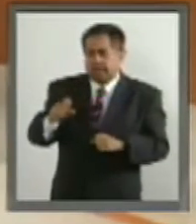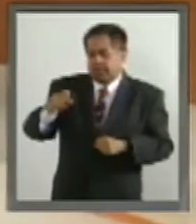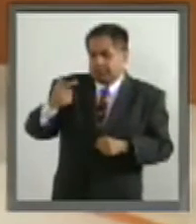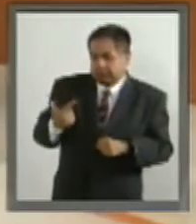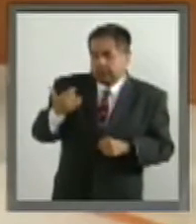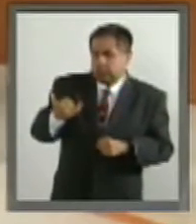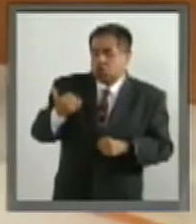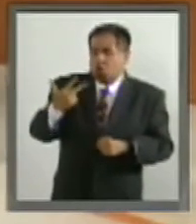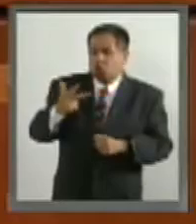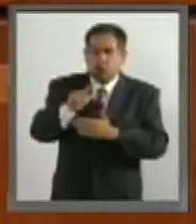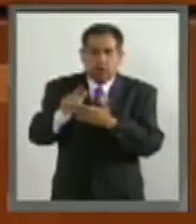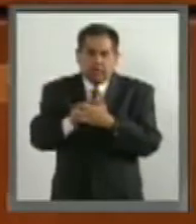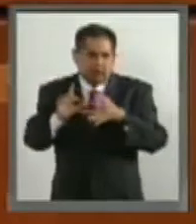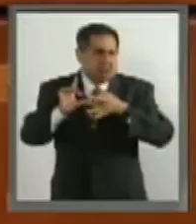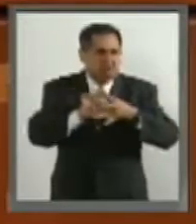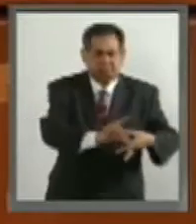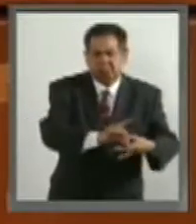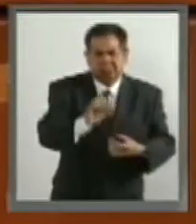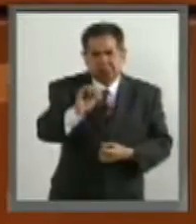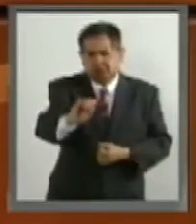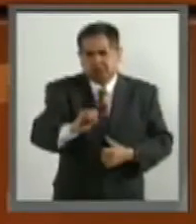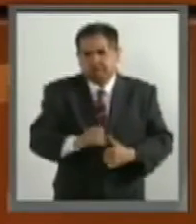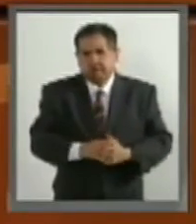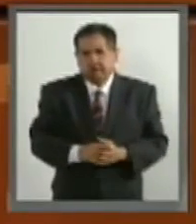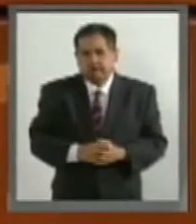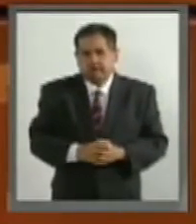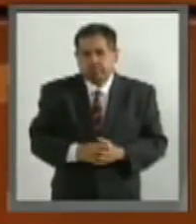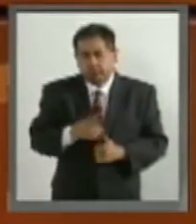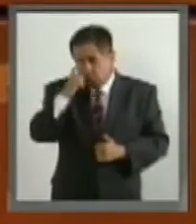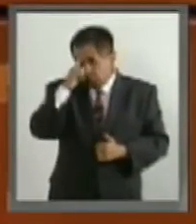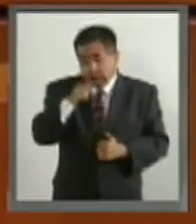y 8 de la ley. Me parece que es de una